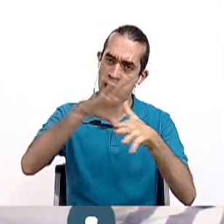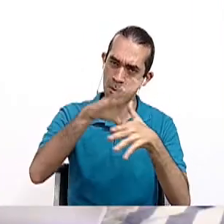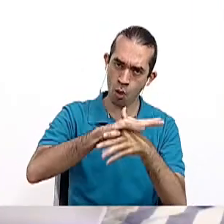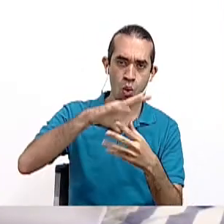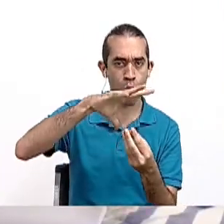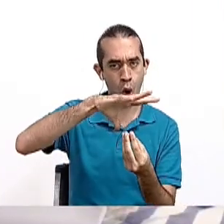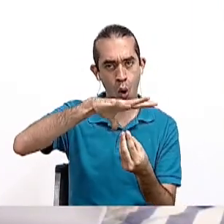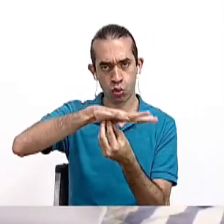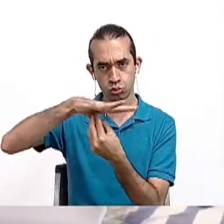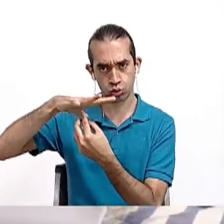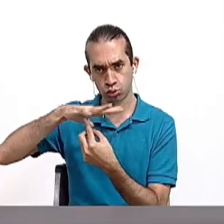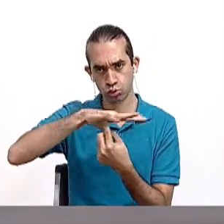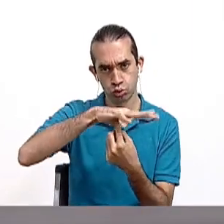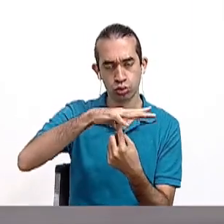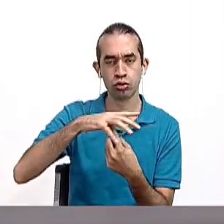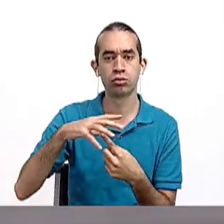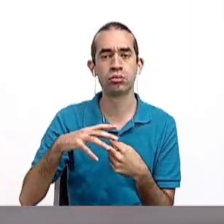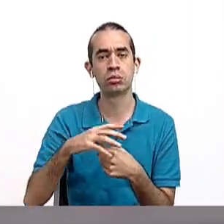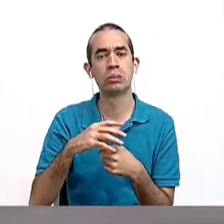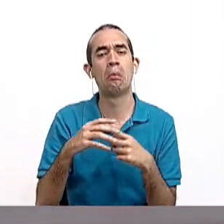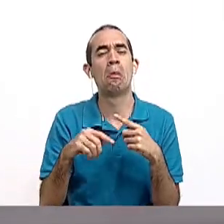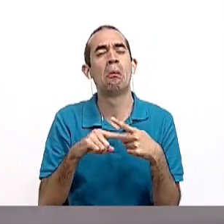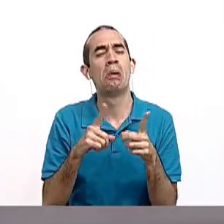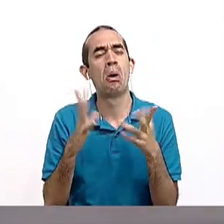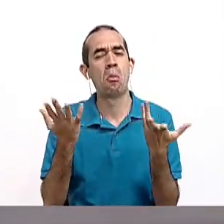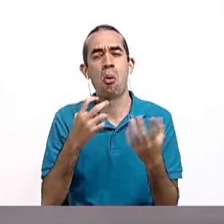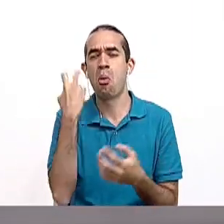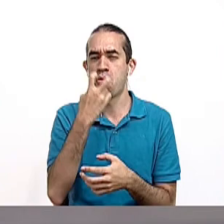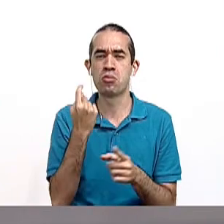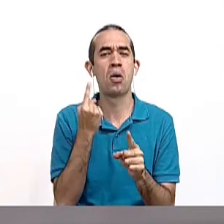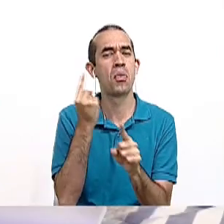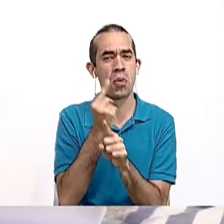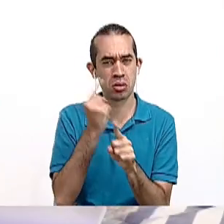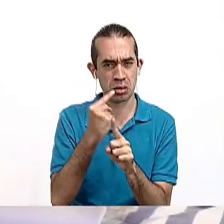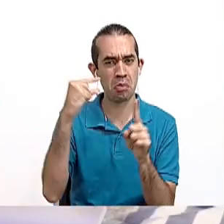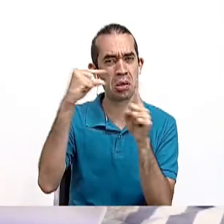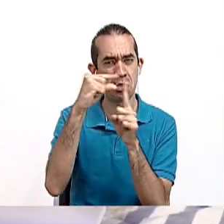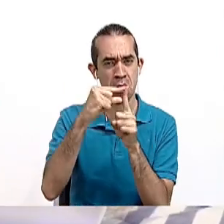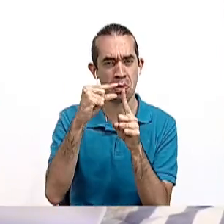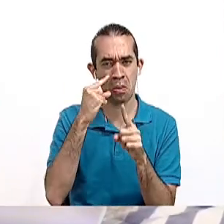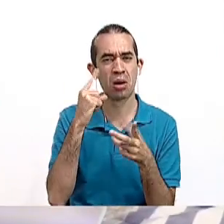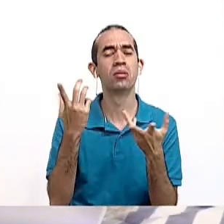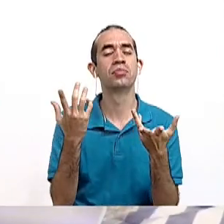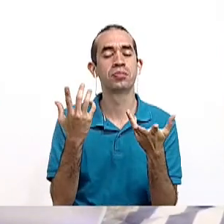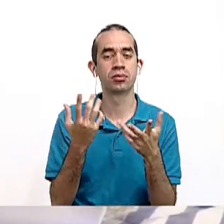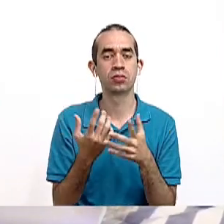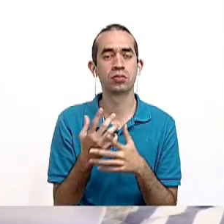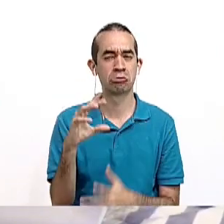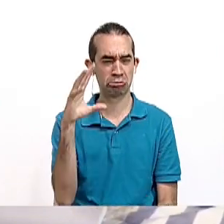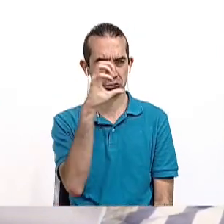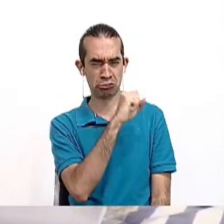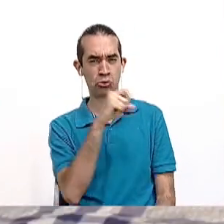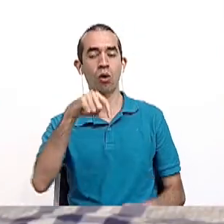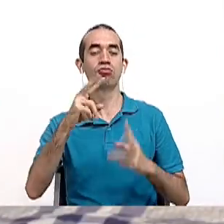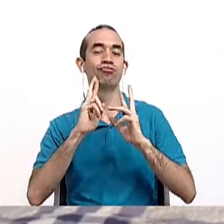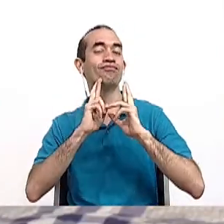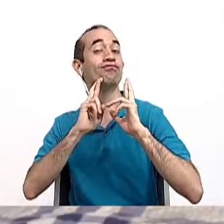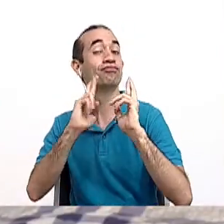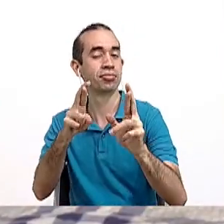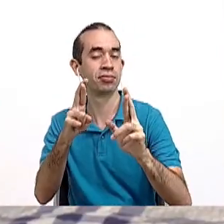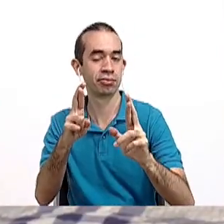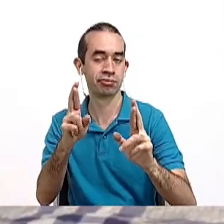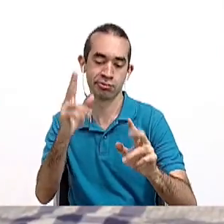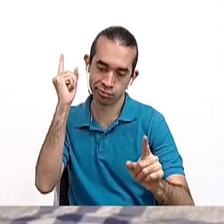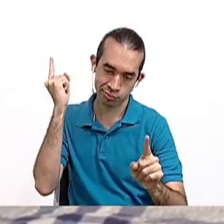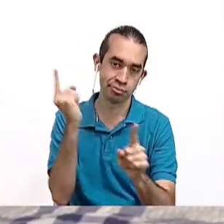pero vamos al punto. ¿Cómo se pronuncia correctamente esta palabra? Vamos a resolver ese enigma el día de hoy de una vez